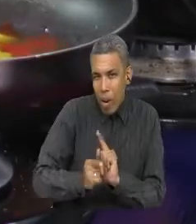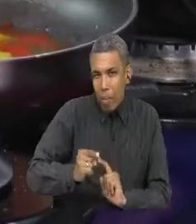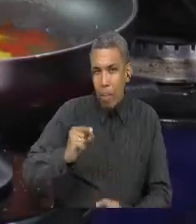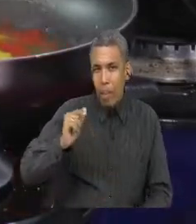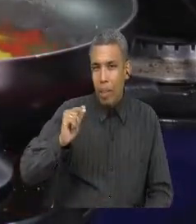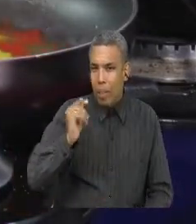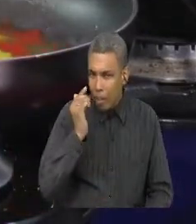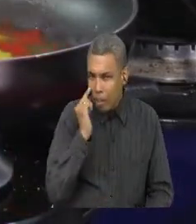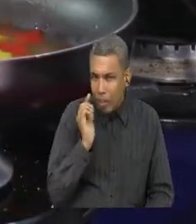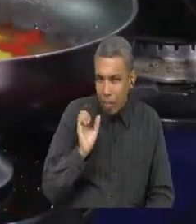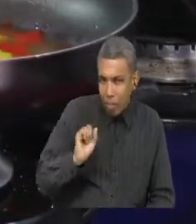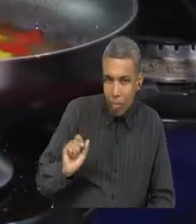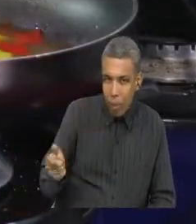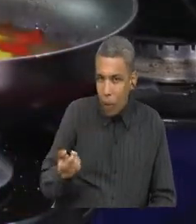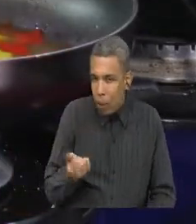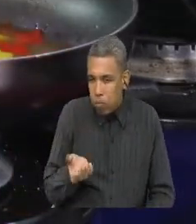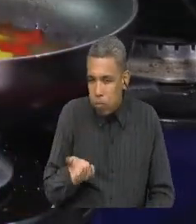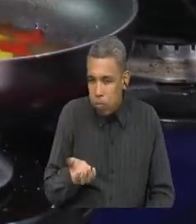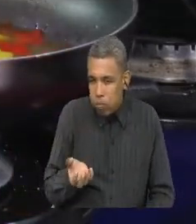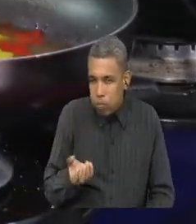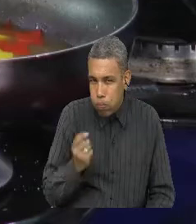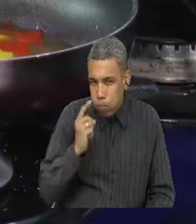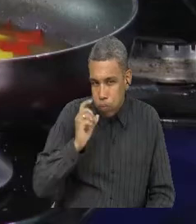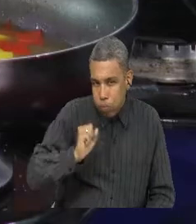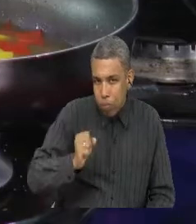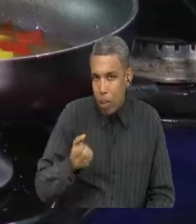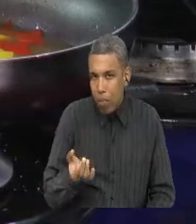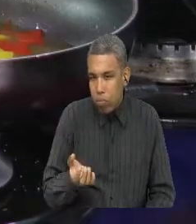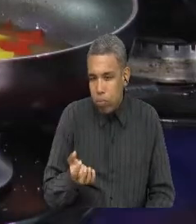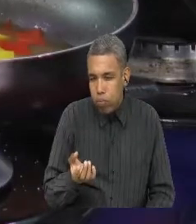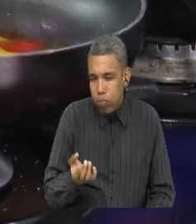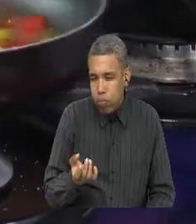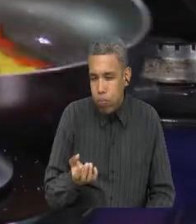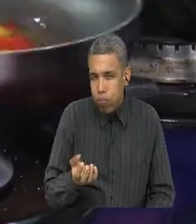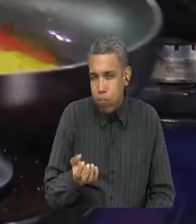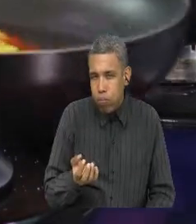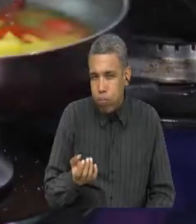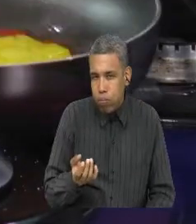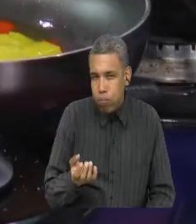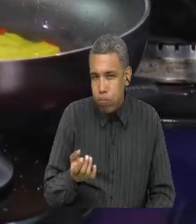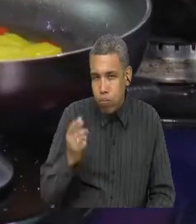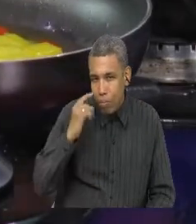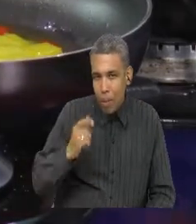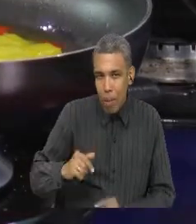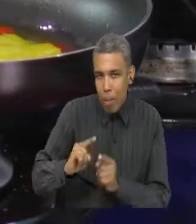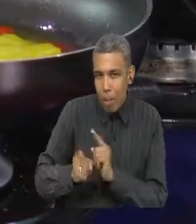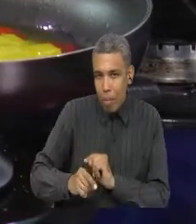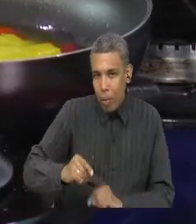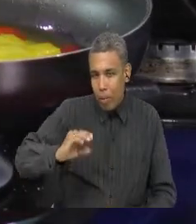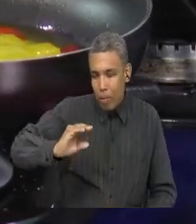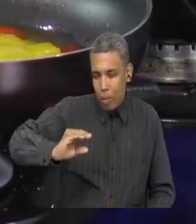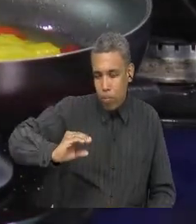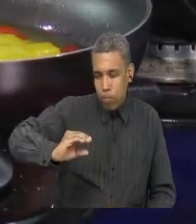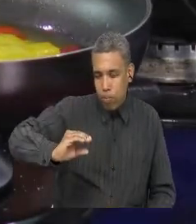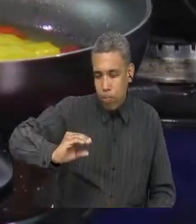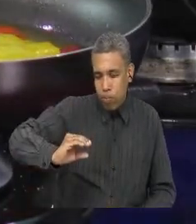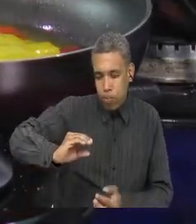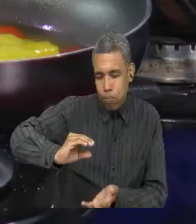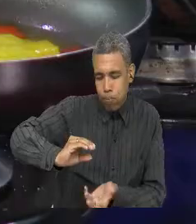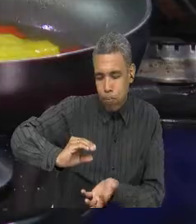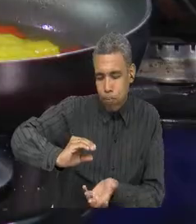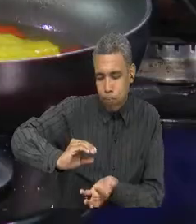para que no se me compliquen en casa. Okay. Que coja un doradito la pechuga, que reduzca la preparación del chutney. Cuando esté un poquito más